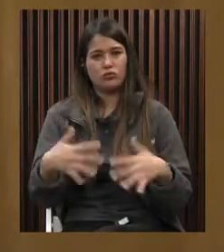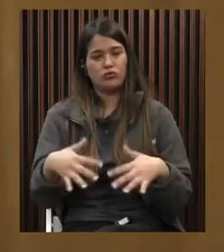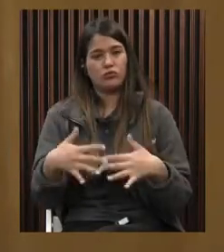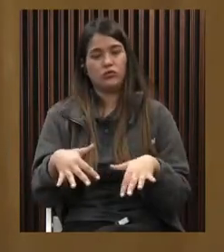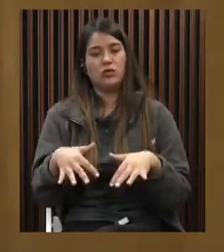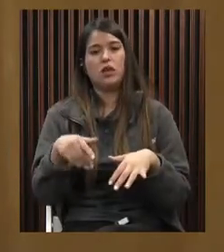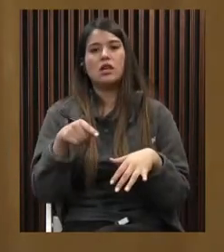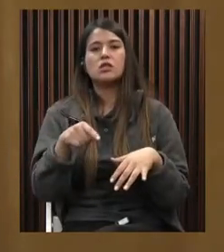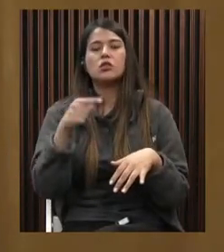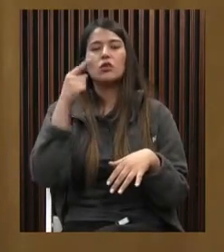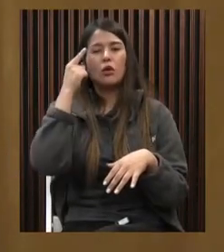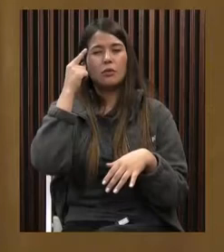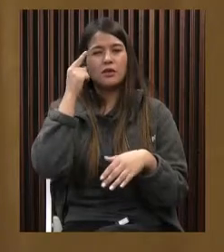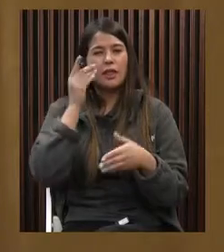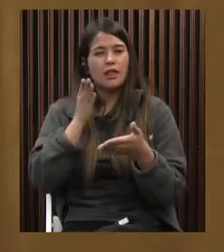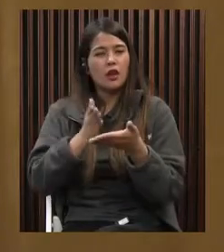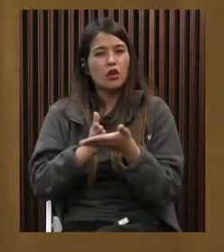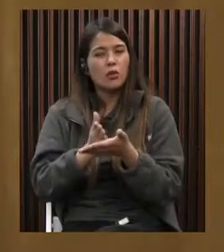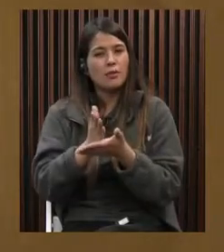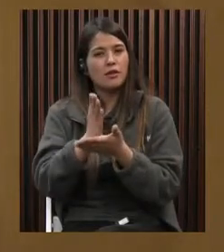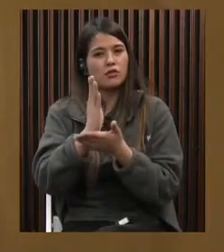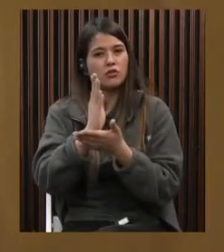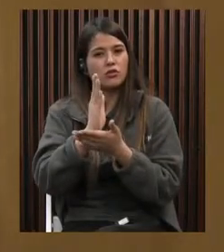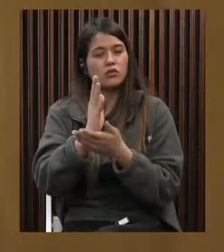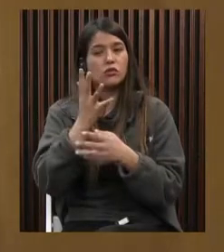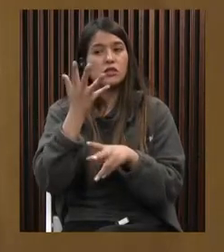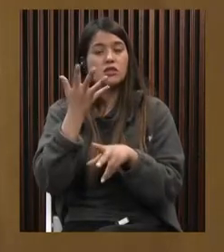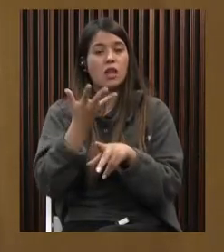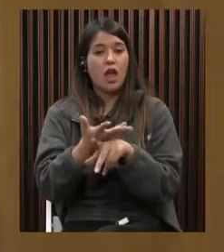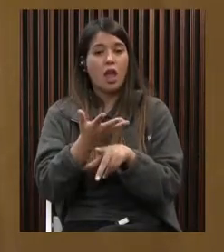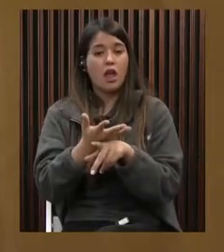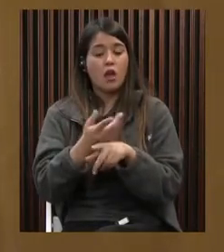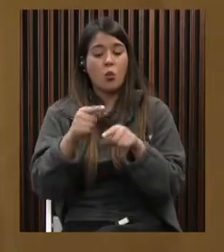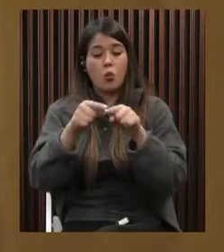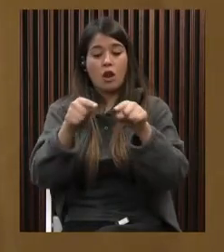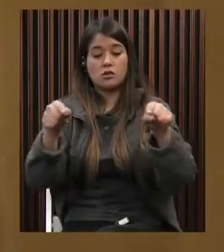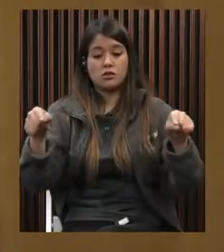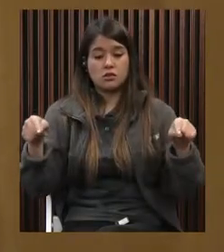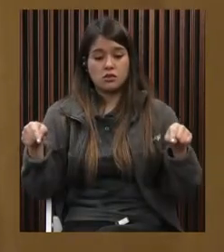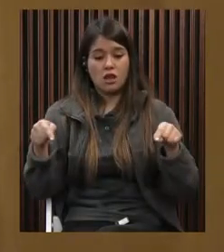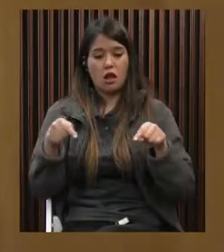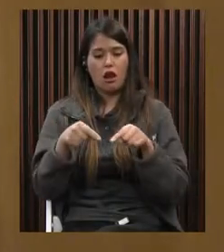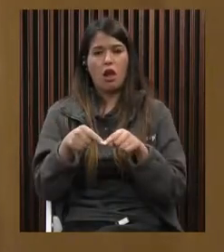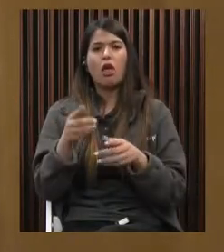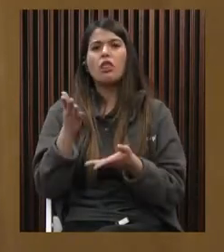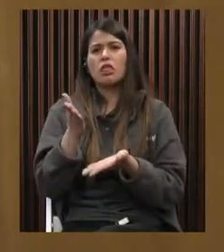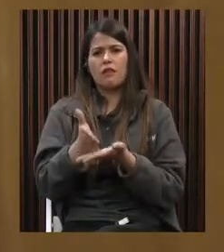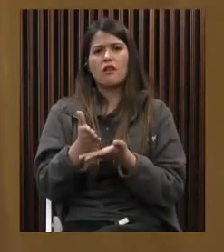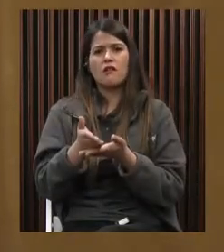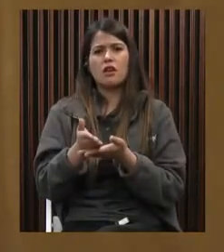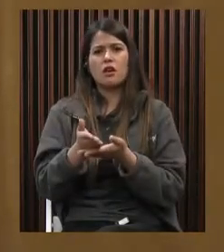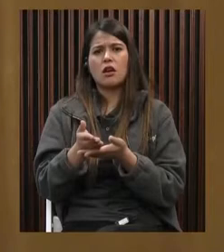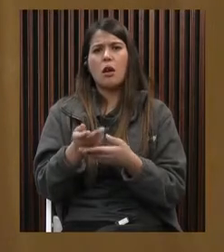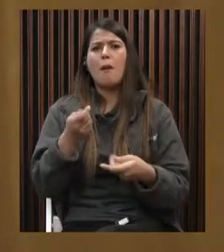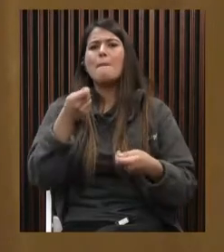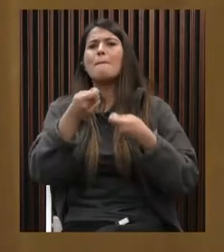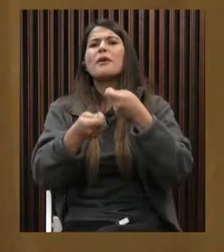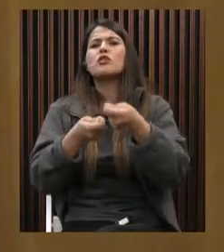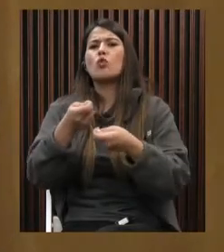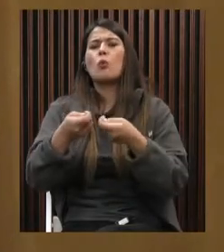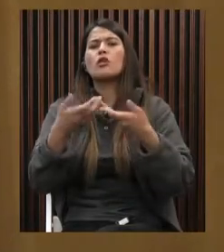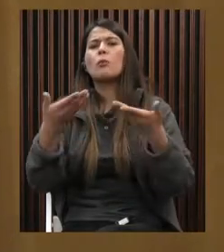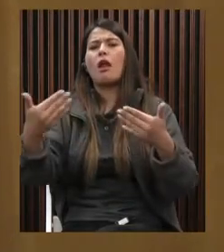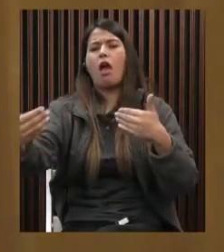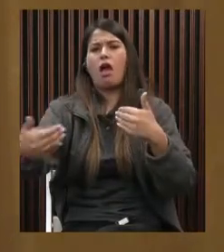manera correcta desde el comienzo. Si tienes ahí un lugar, una sala, debería haber un presupuesto para el acceso y debería estar